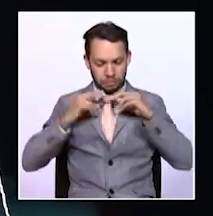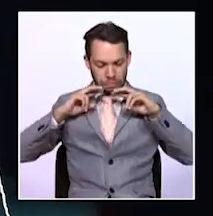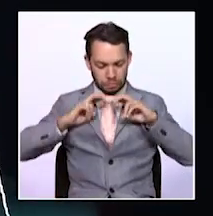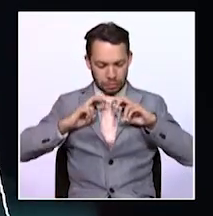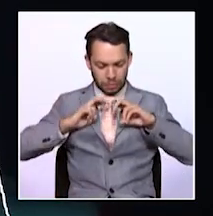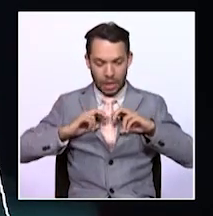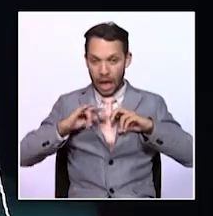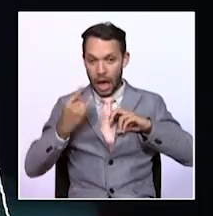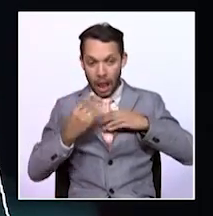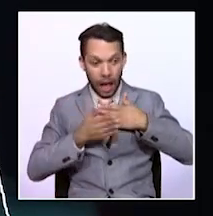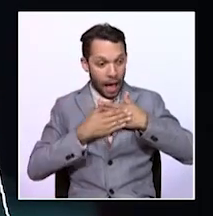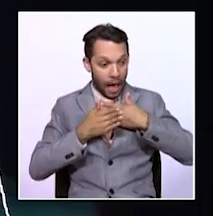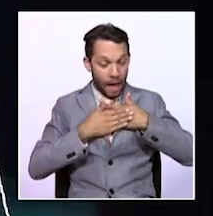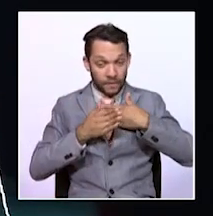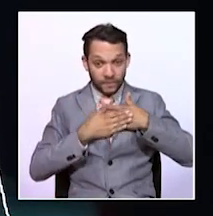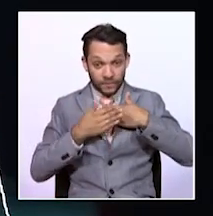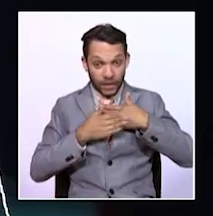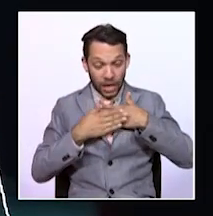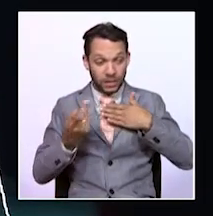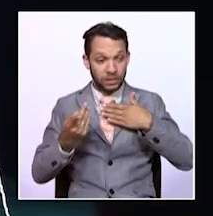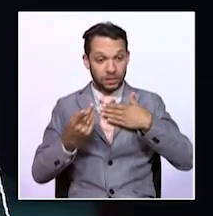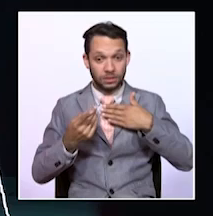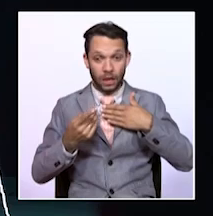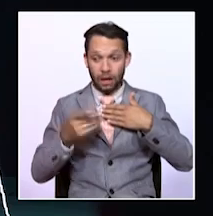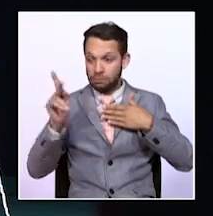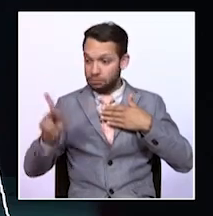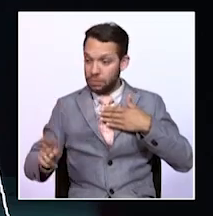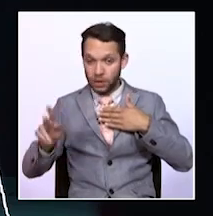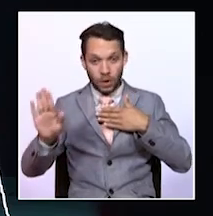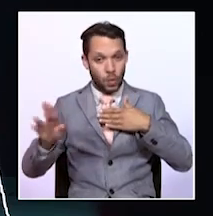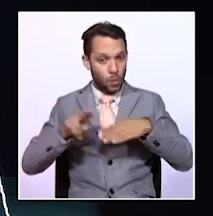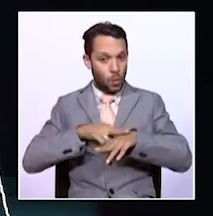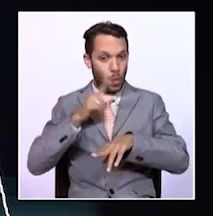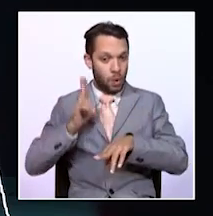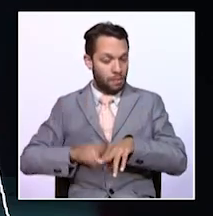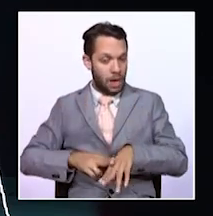masa, en este caso la paciente está completamente